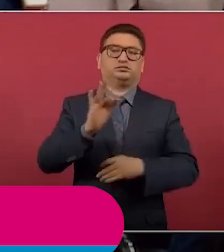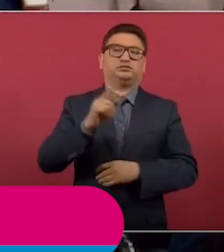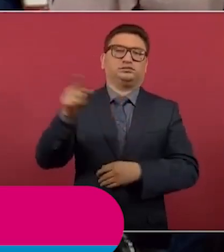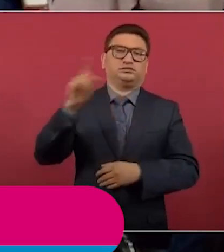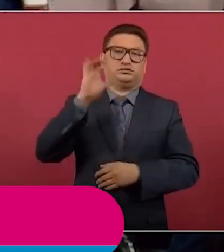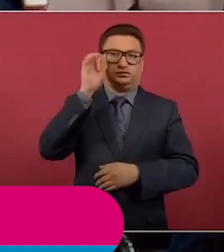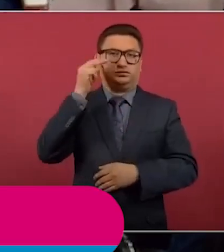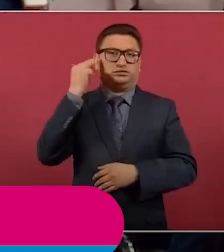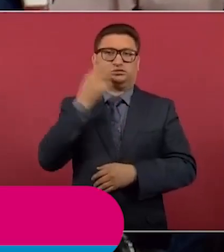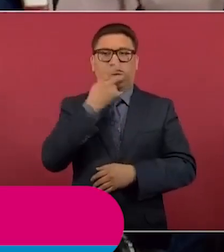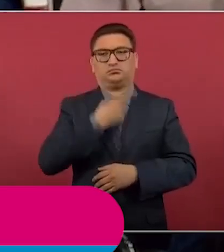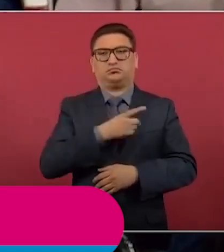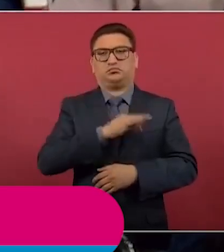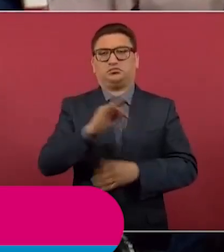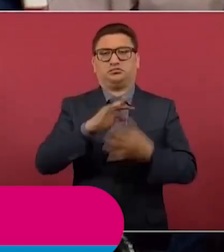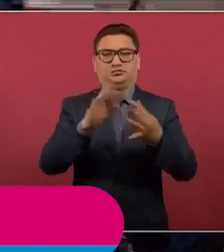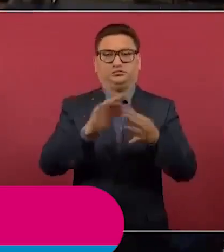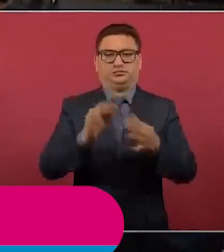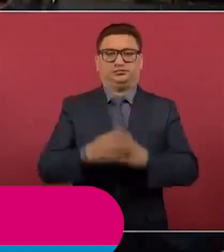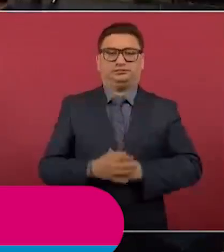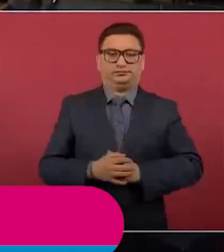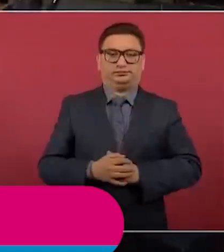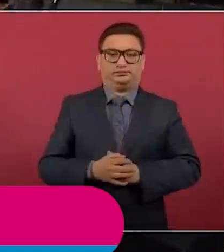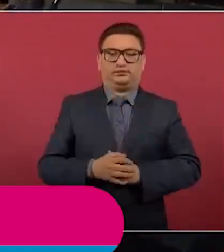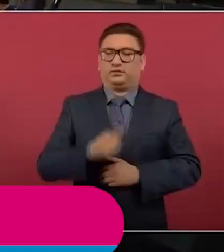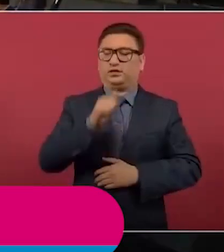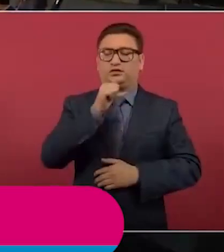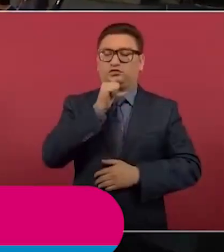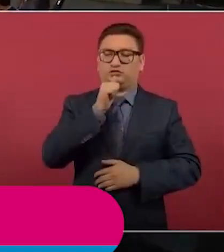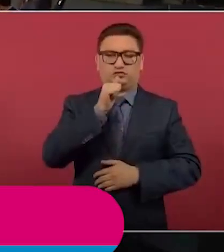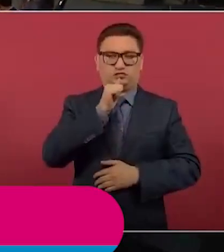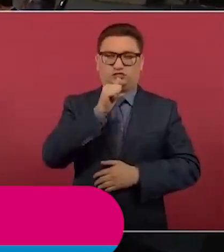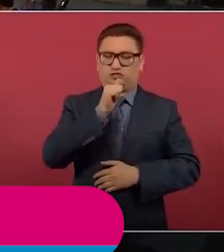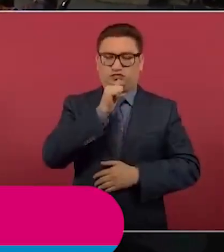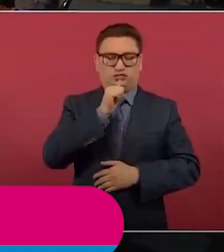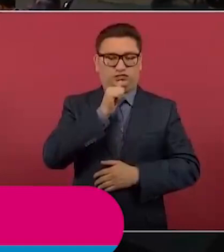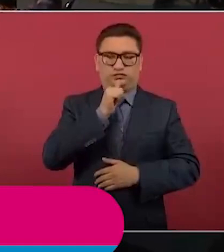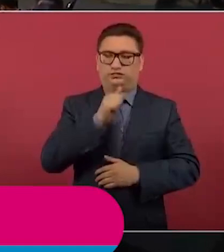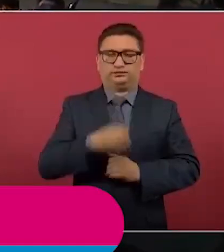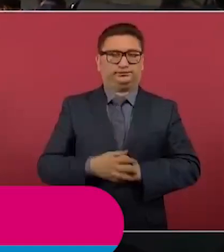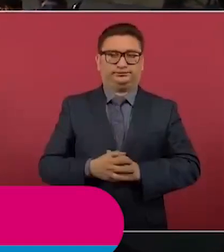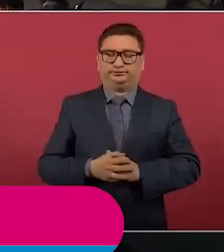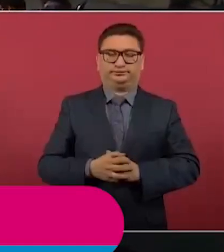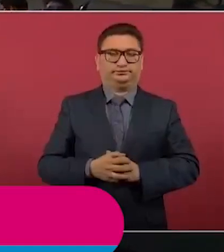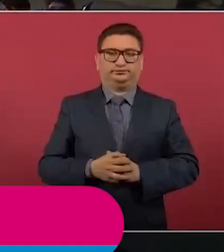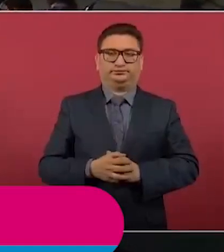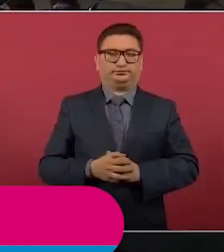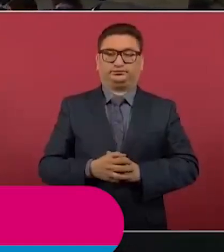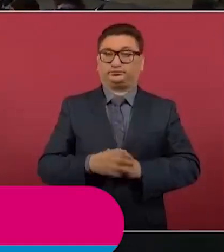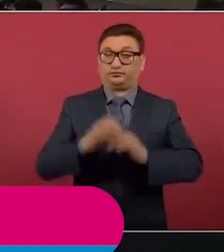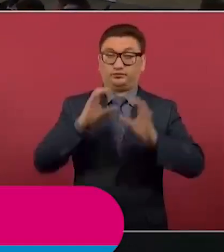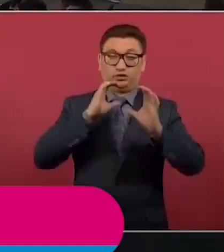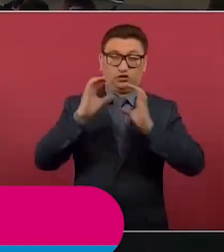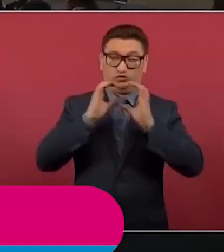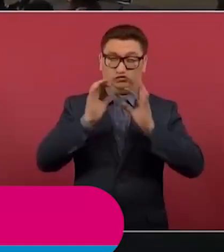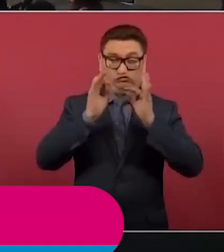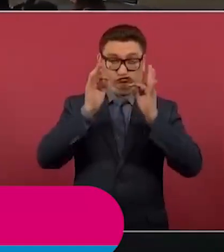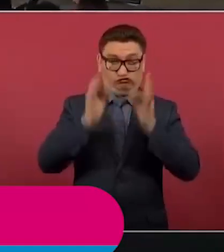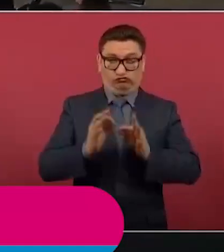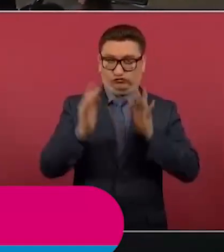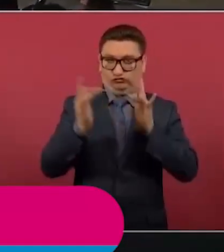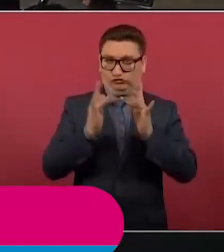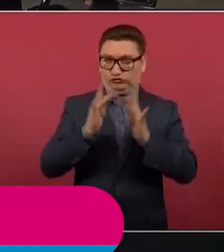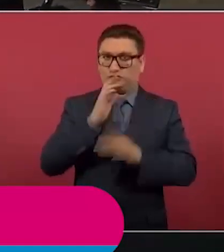China, si nos pudiera explicar, presidente. Todavía no tenemos una comunicación formal, una